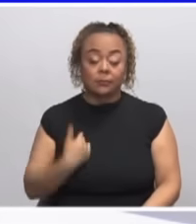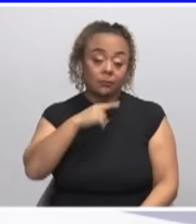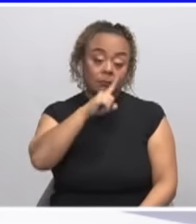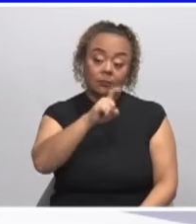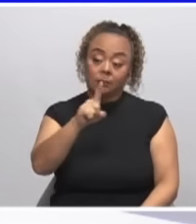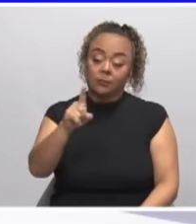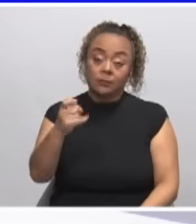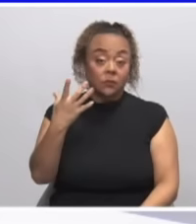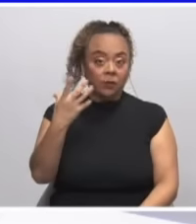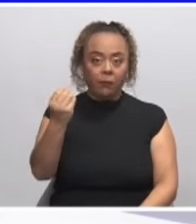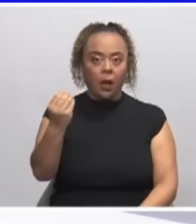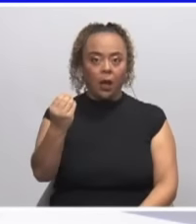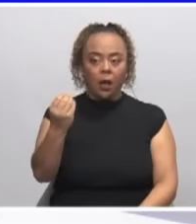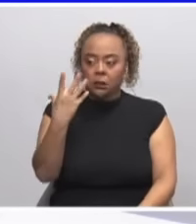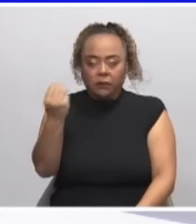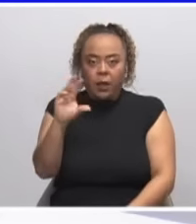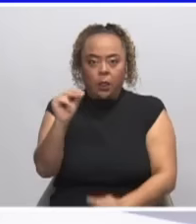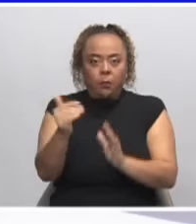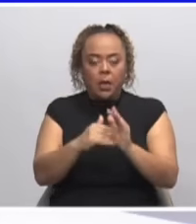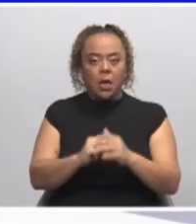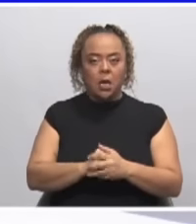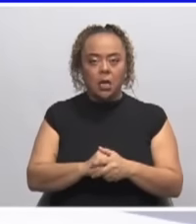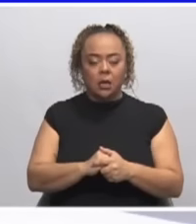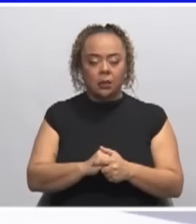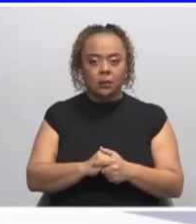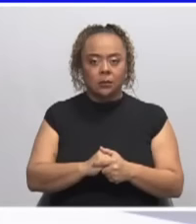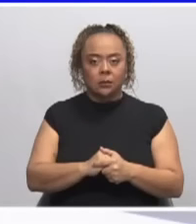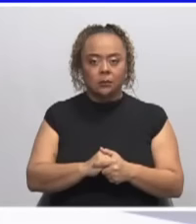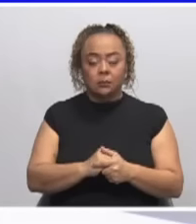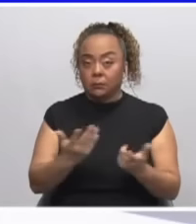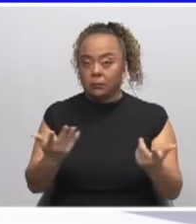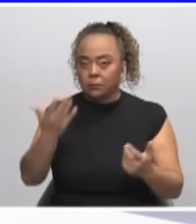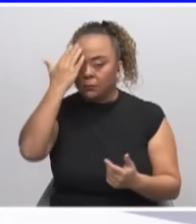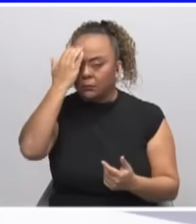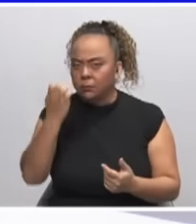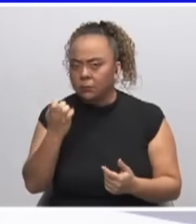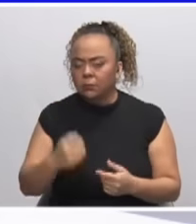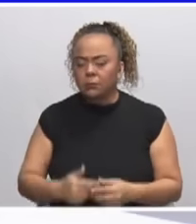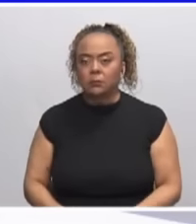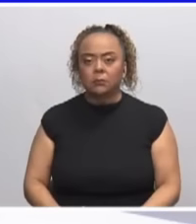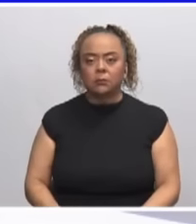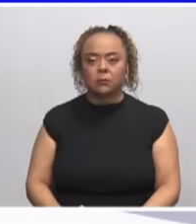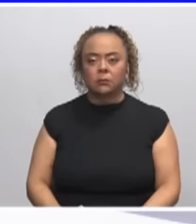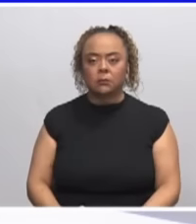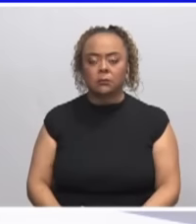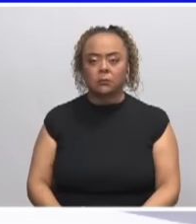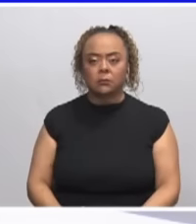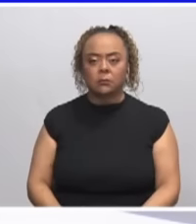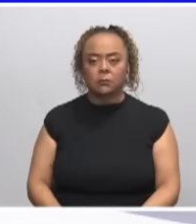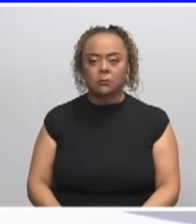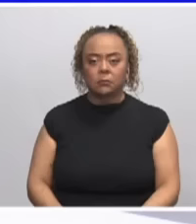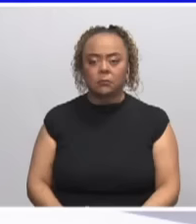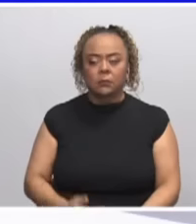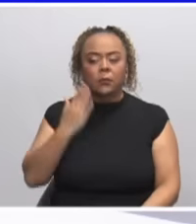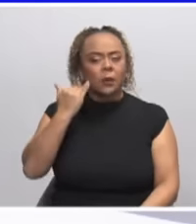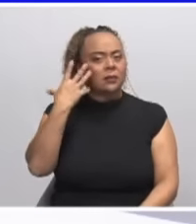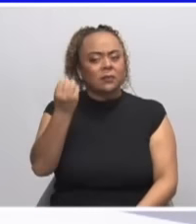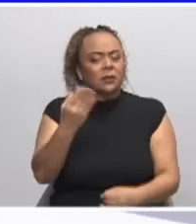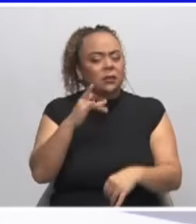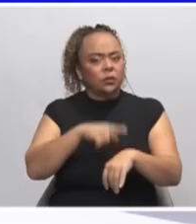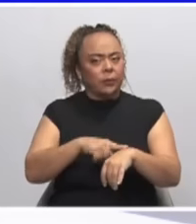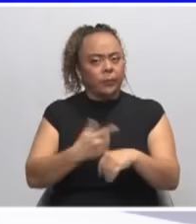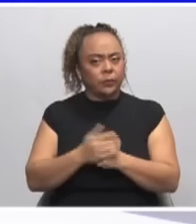será que se fue no volverá eh Por qué eh Por qué se fue tanto tiempo